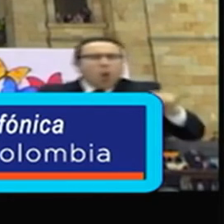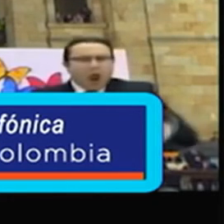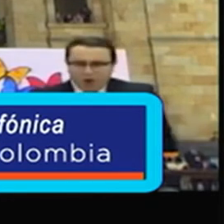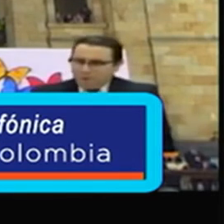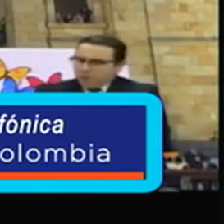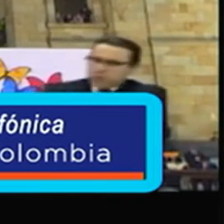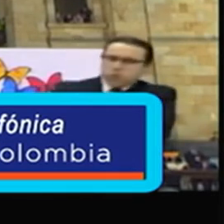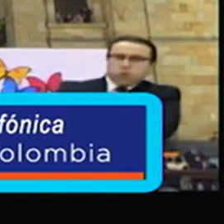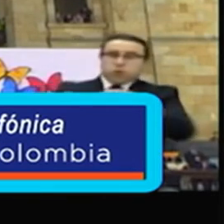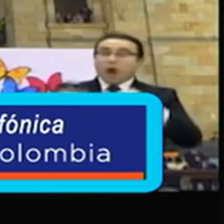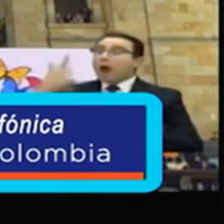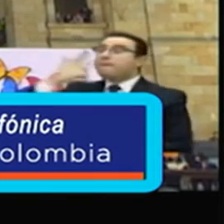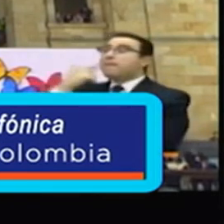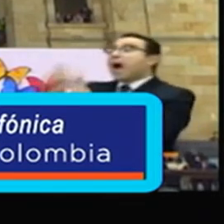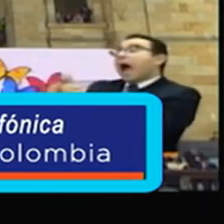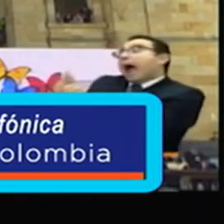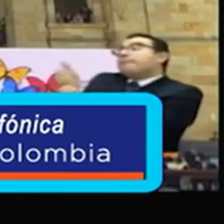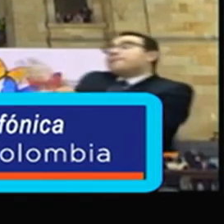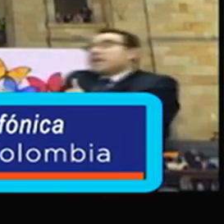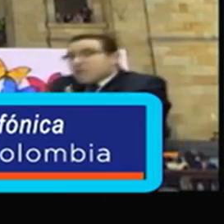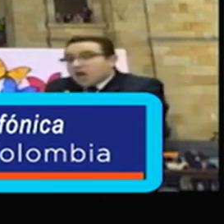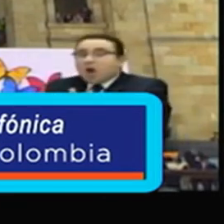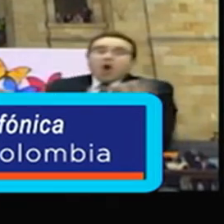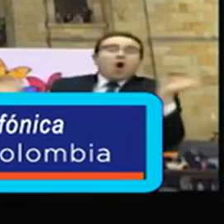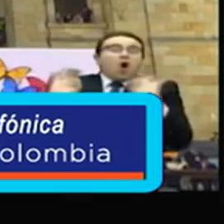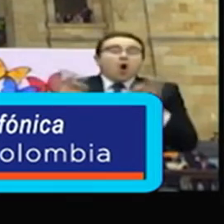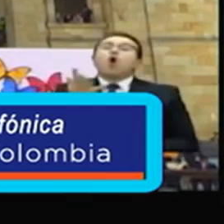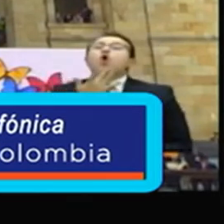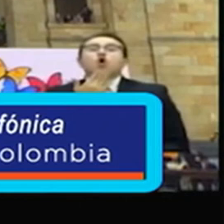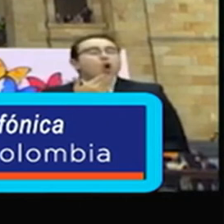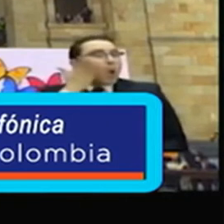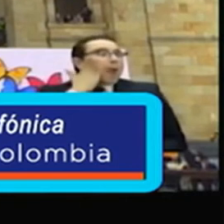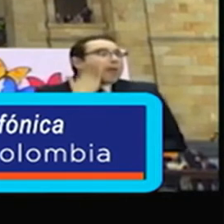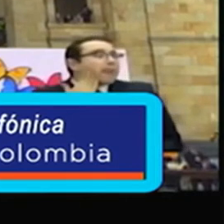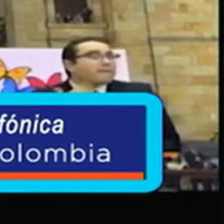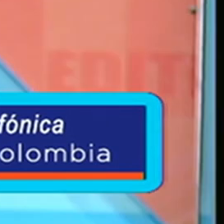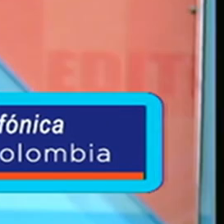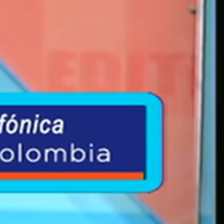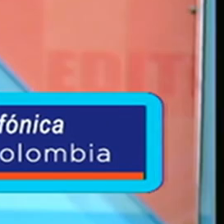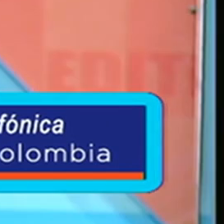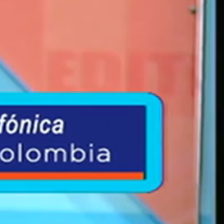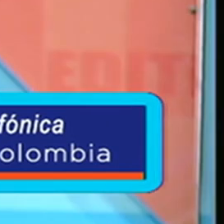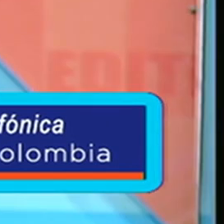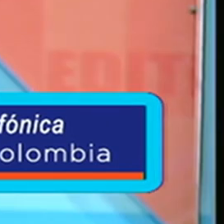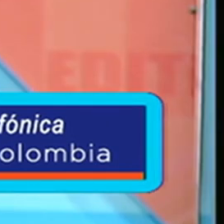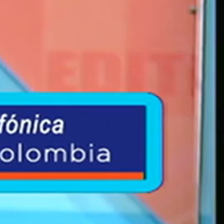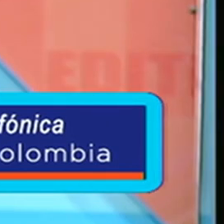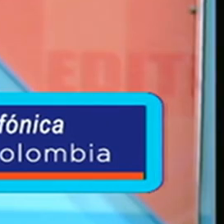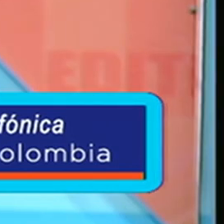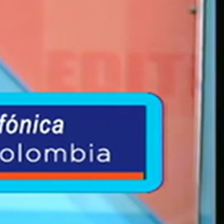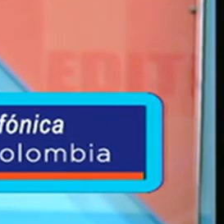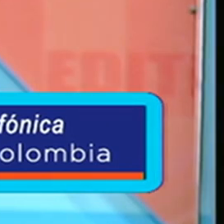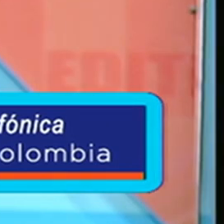entonces los desafíos son enormes. Sería mucha esperanza. Sí, yo creo que eso que dices es muy muy